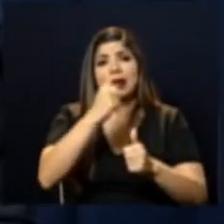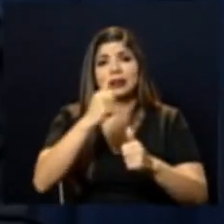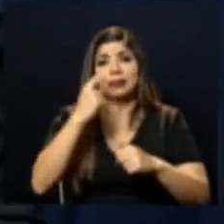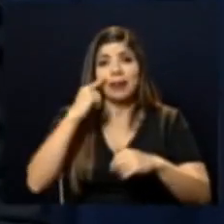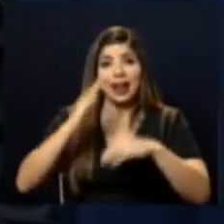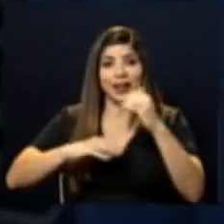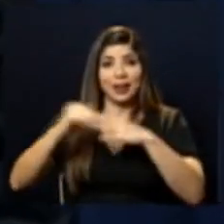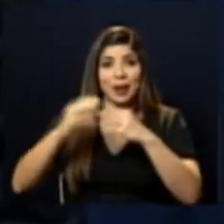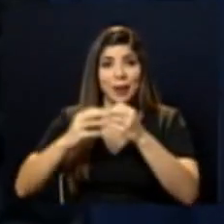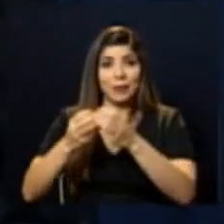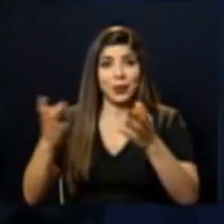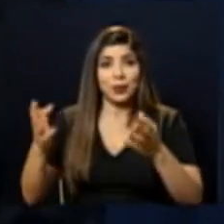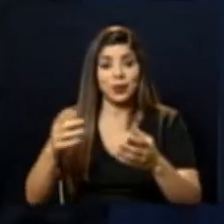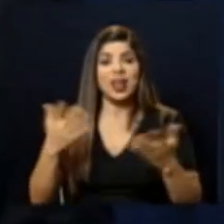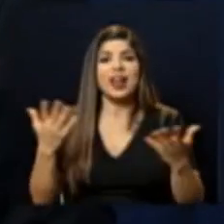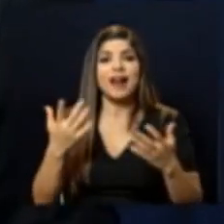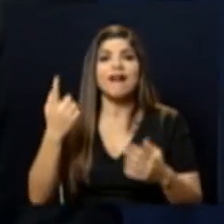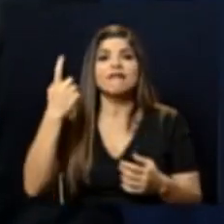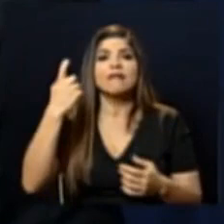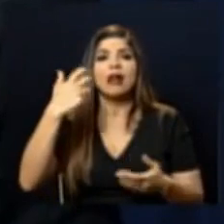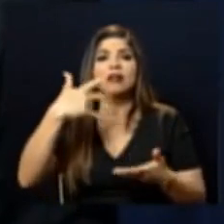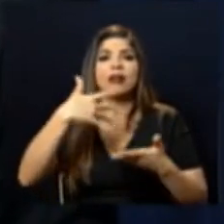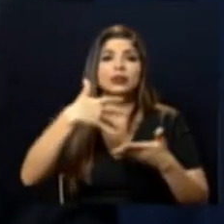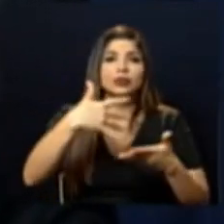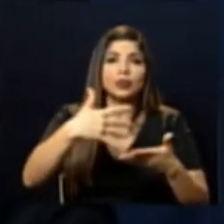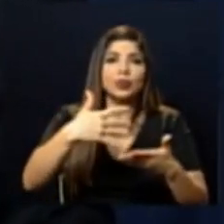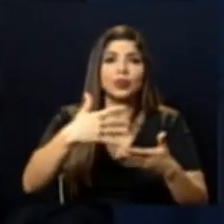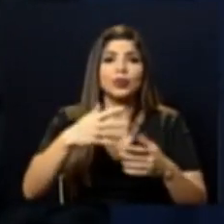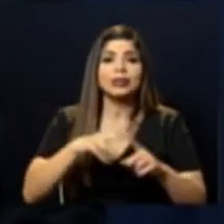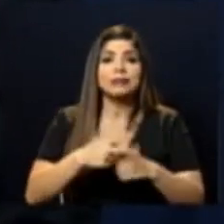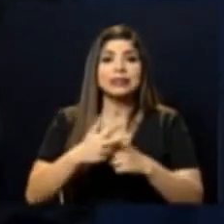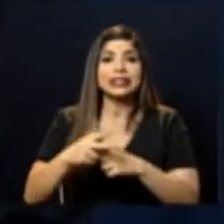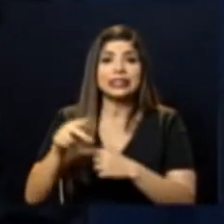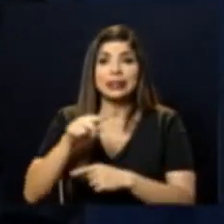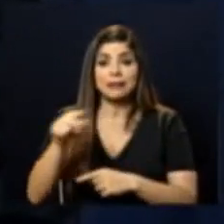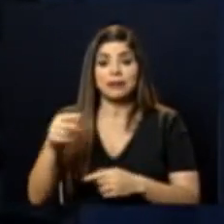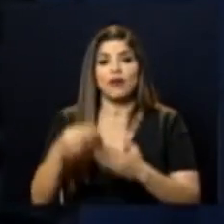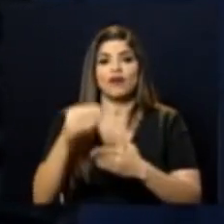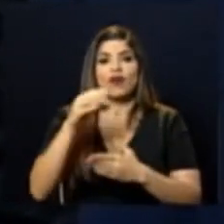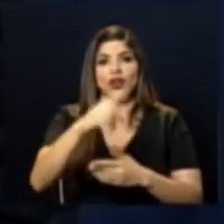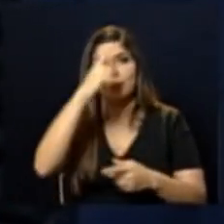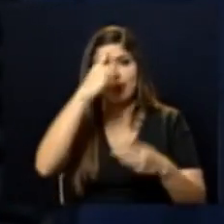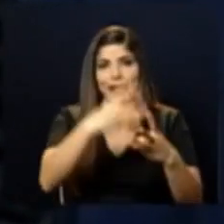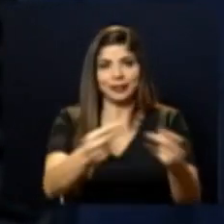pública, la falta de estudios en las etapas iniciales.